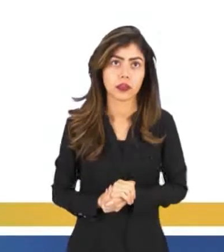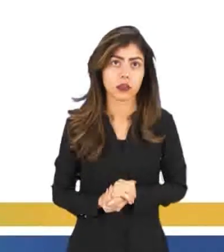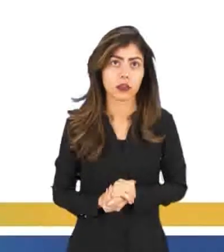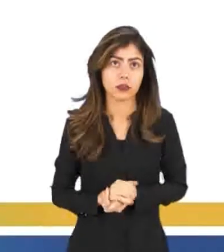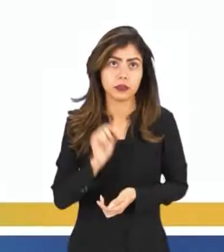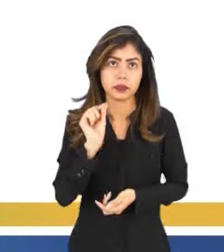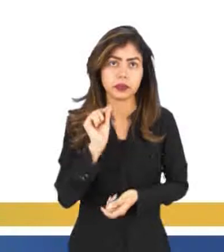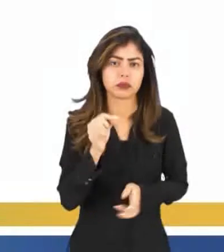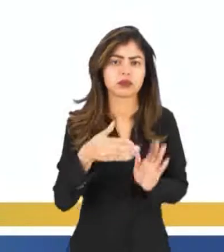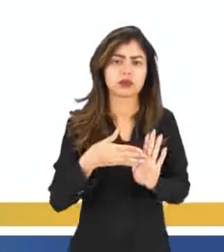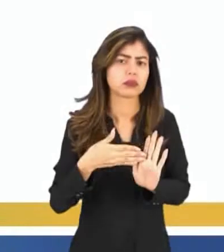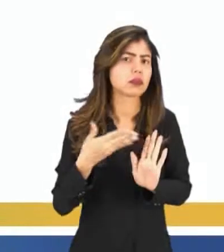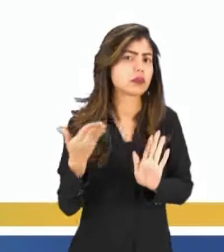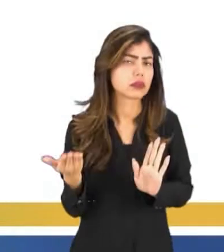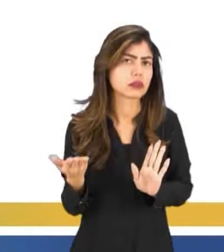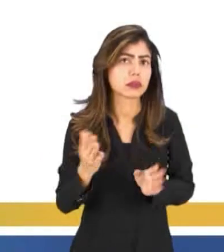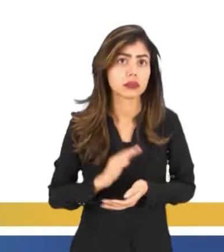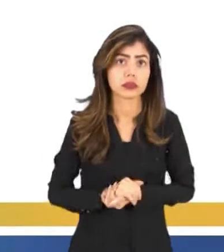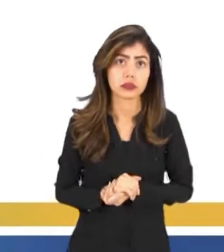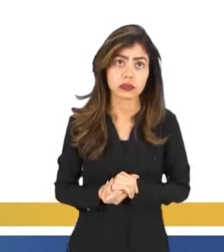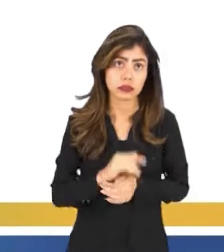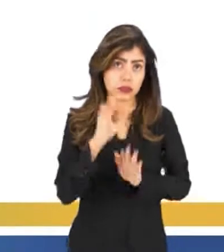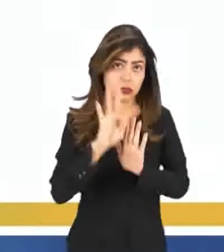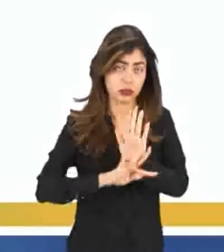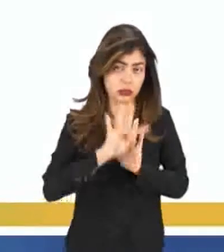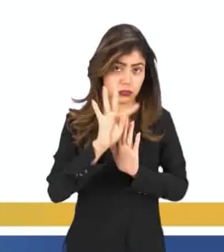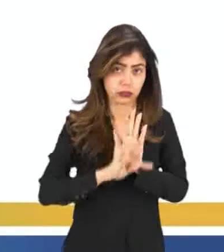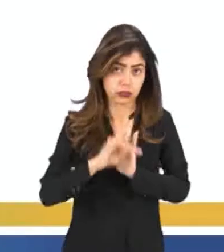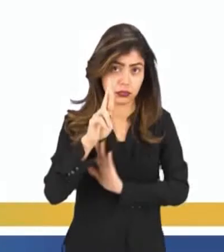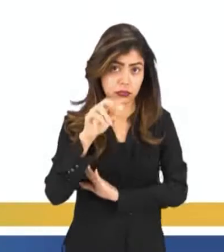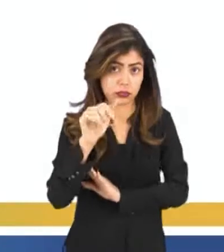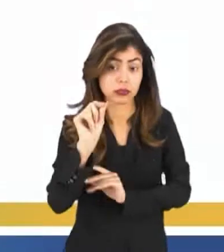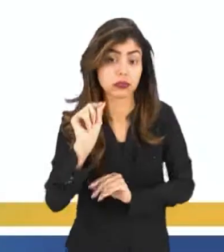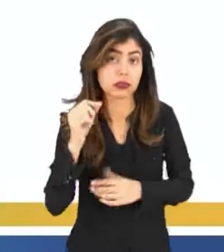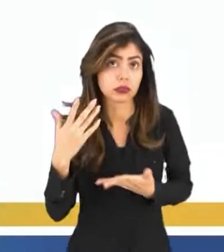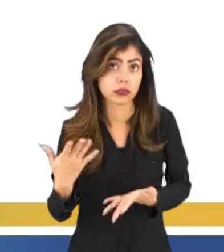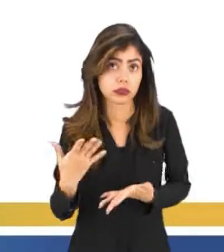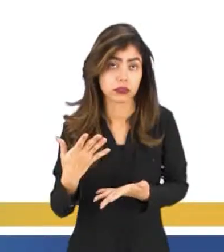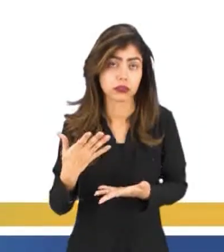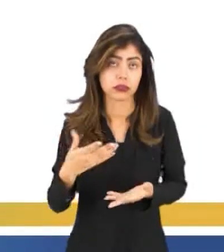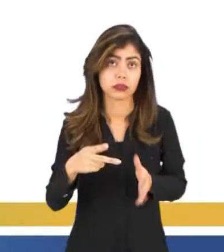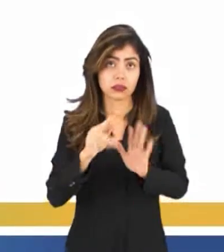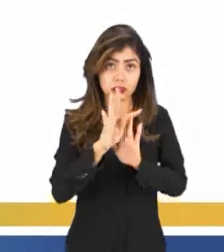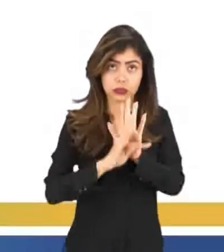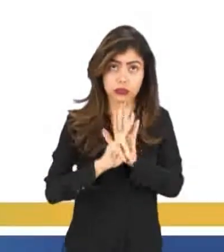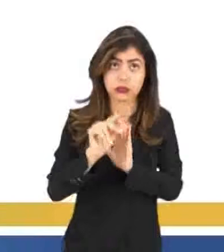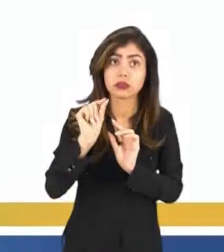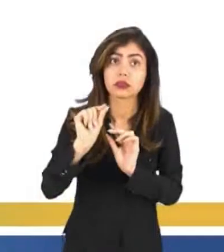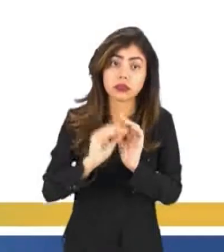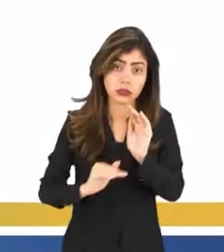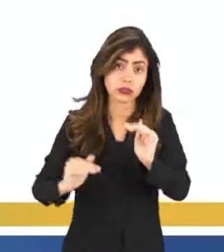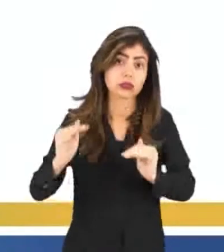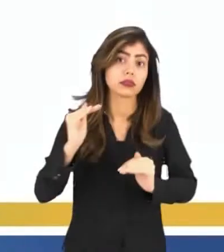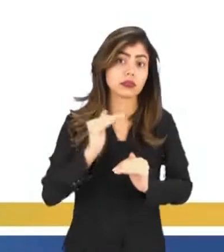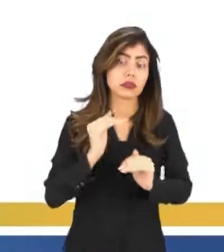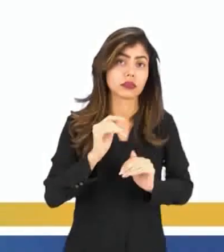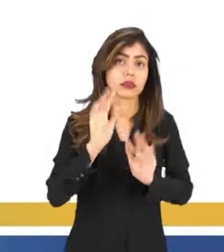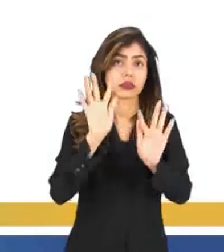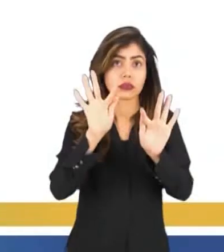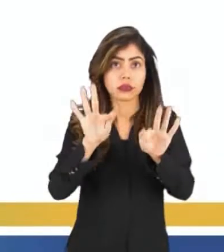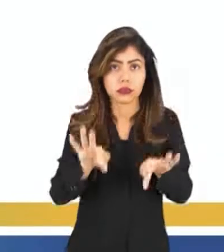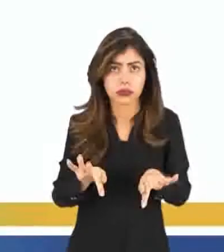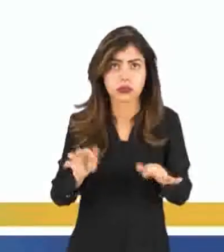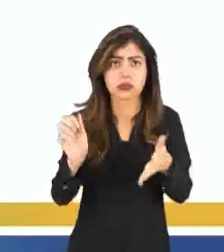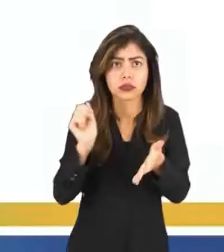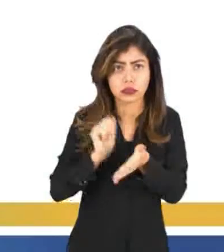refiere a este texto trata de este texto trata sobre la finalidad